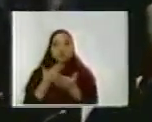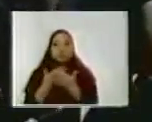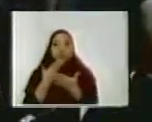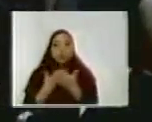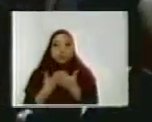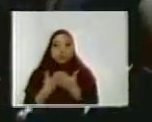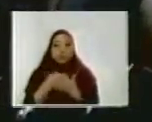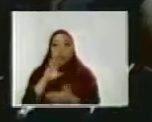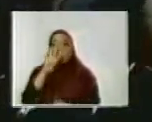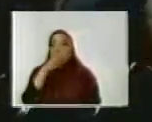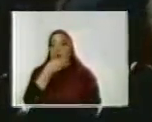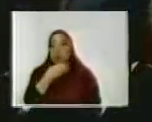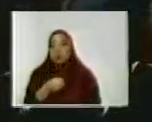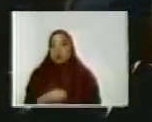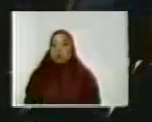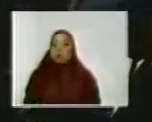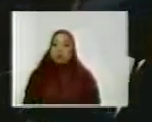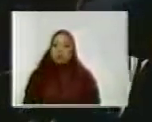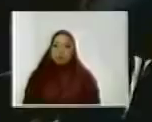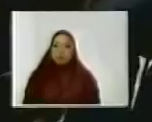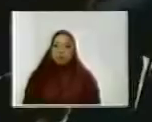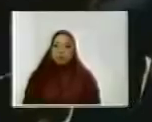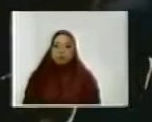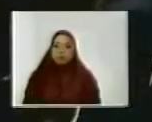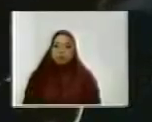para el día 4.